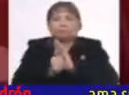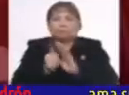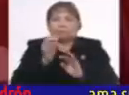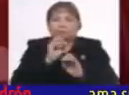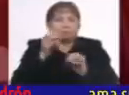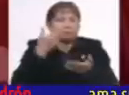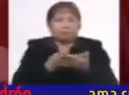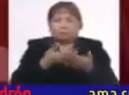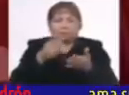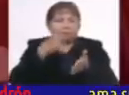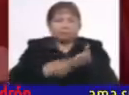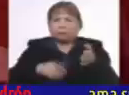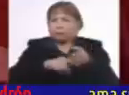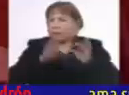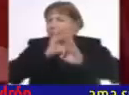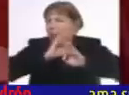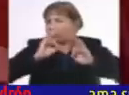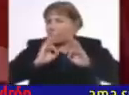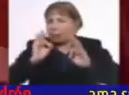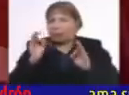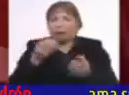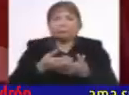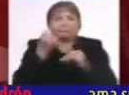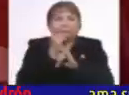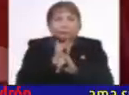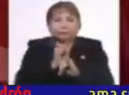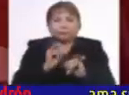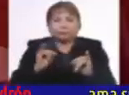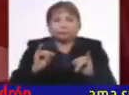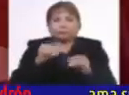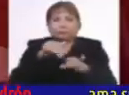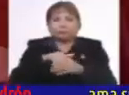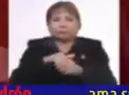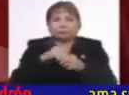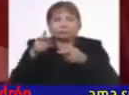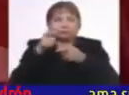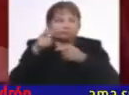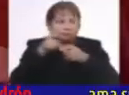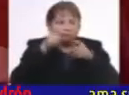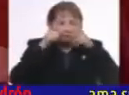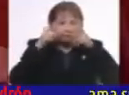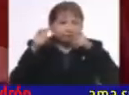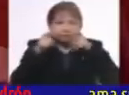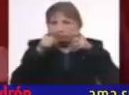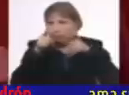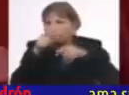sin cuestionamiento alguno y además independiente en el manejo de la inteligencia